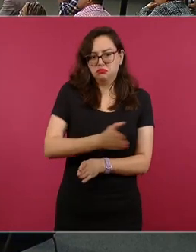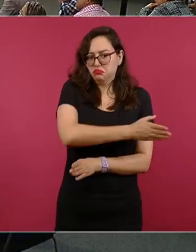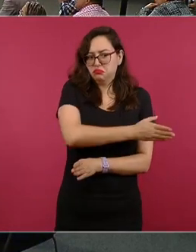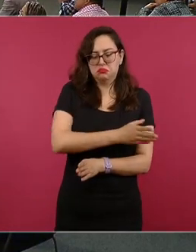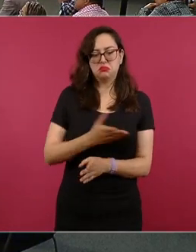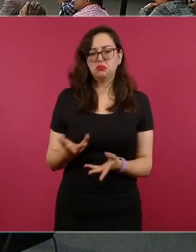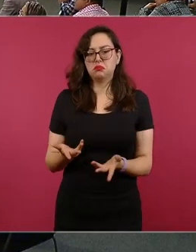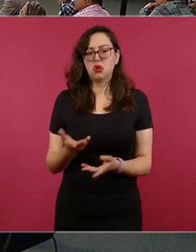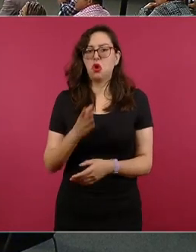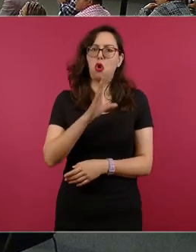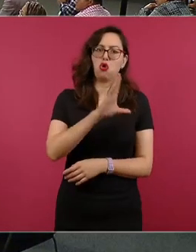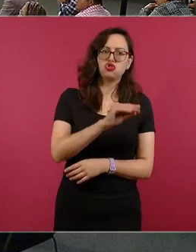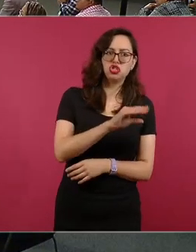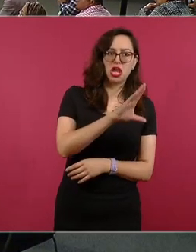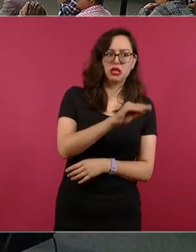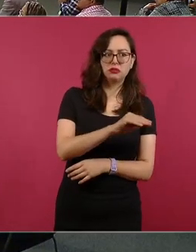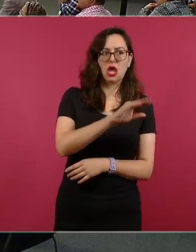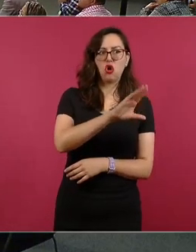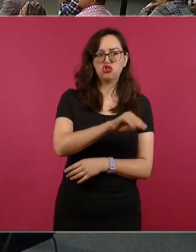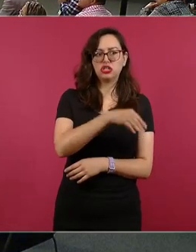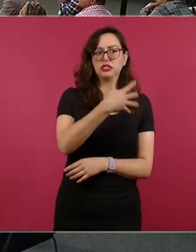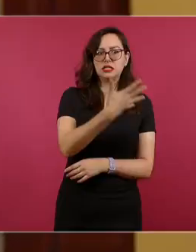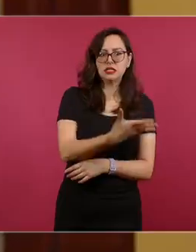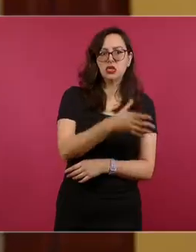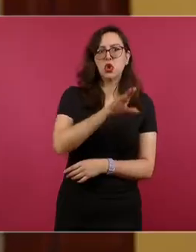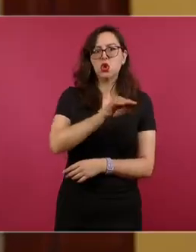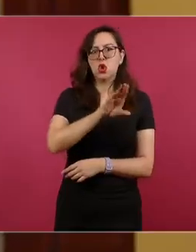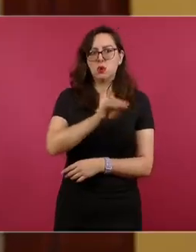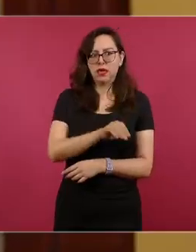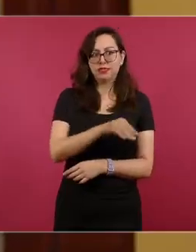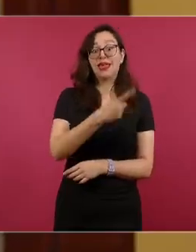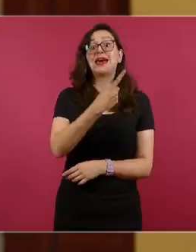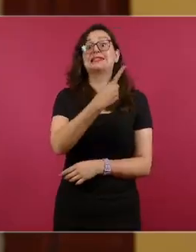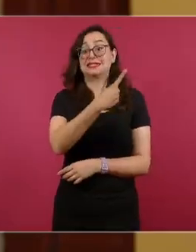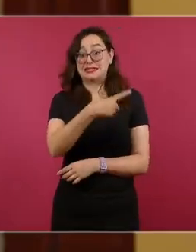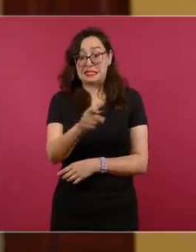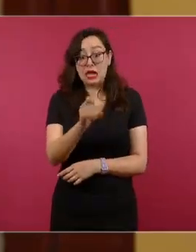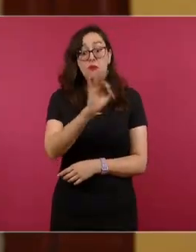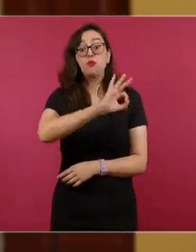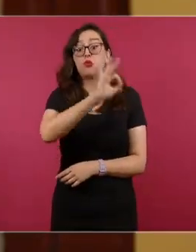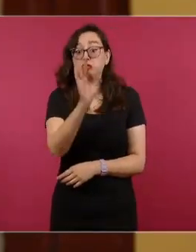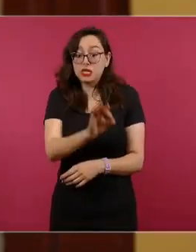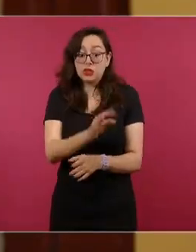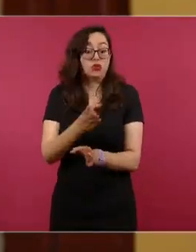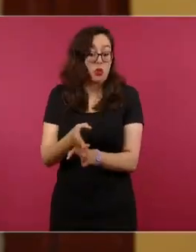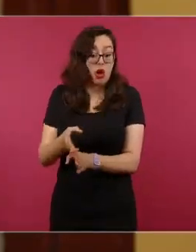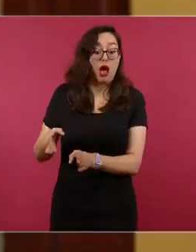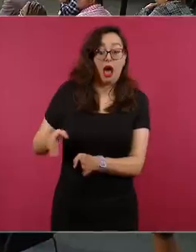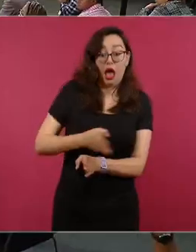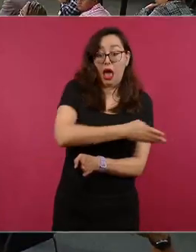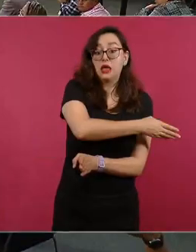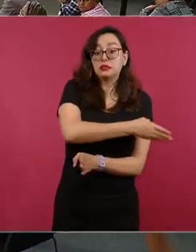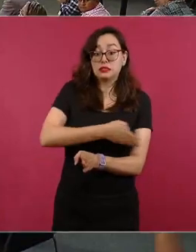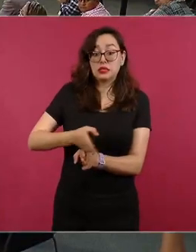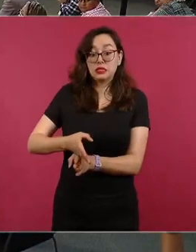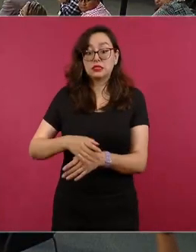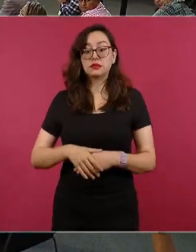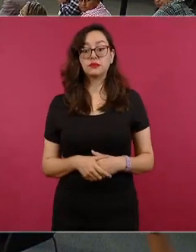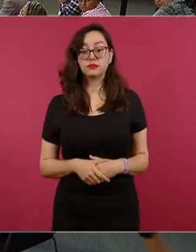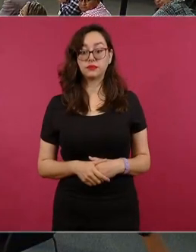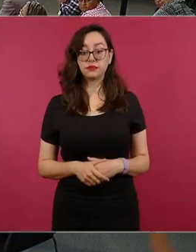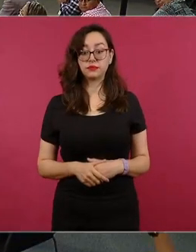que van del 80 al 85, al 90 y hasta varios, el 100 por ciento. ¿Y con qué semanas